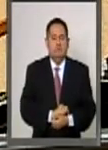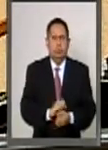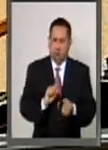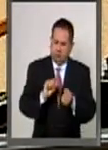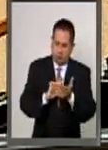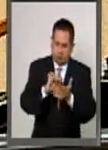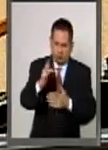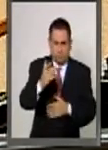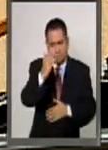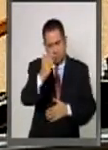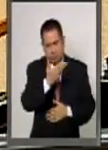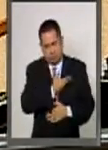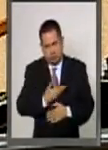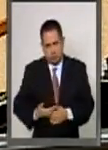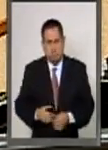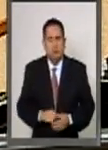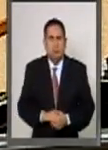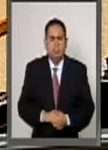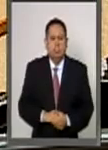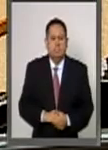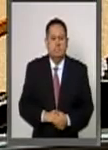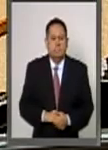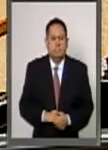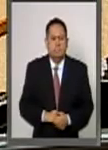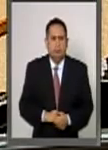Muchísimas gracias, señor presidente.